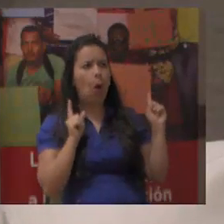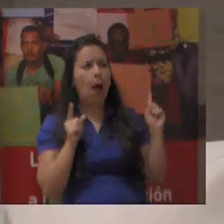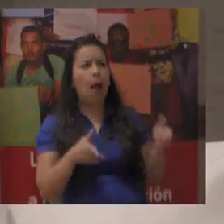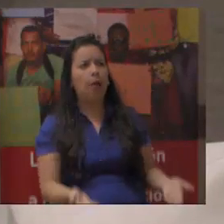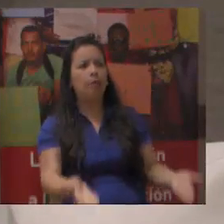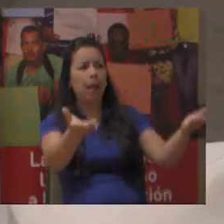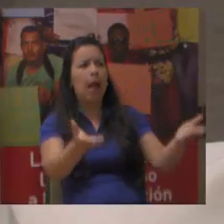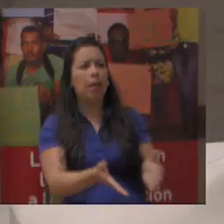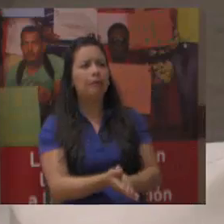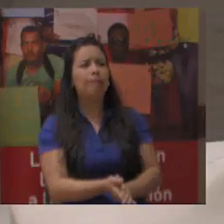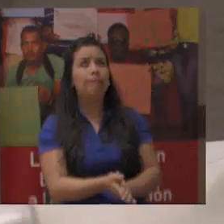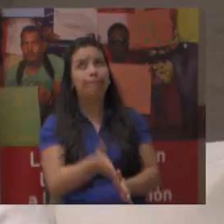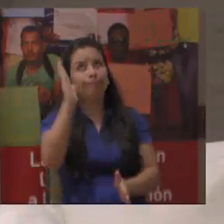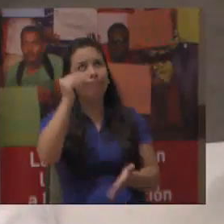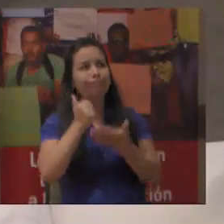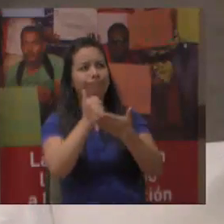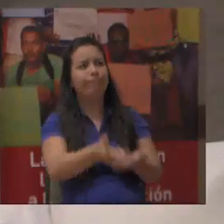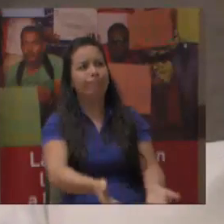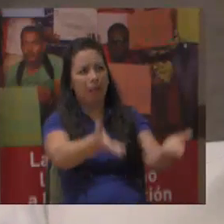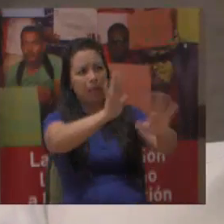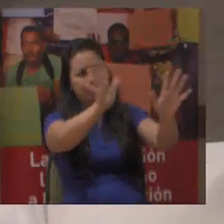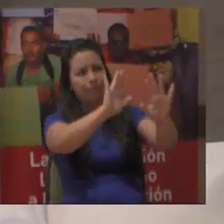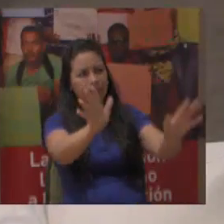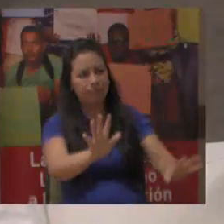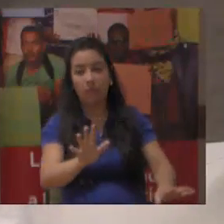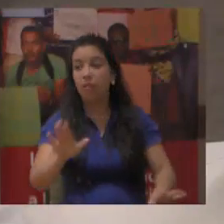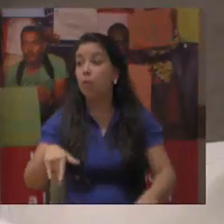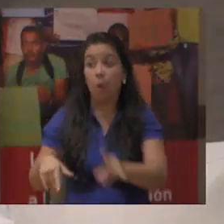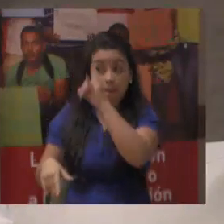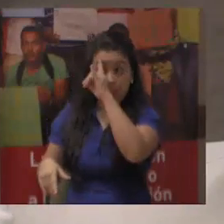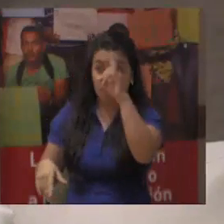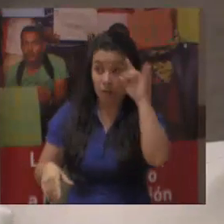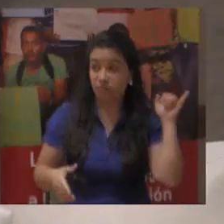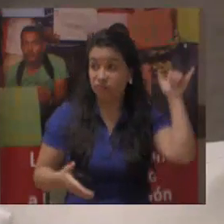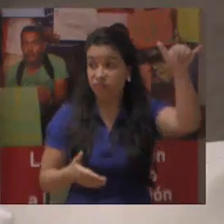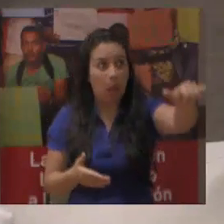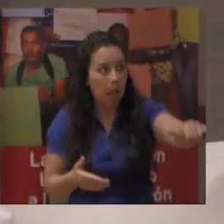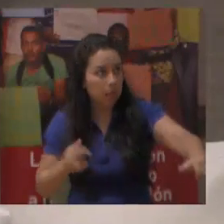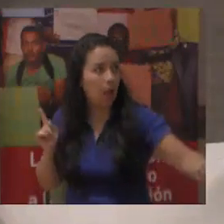al paseo. Pero lo que yo les quiero decir es que